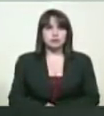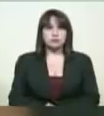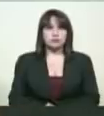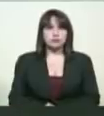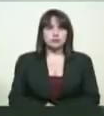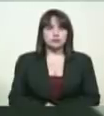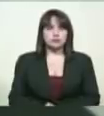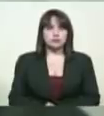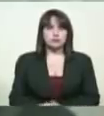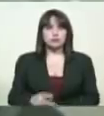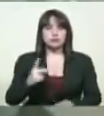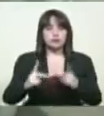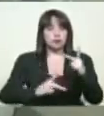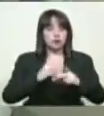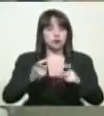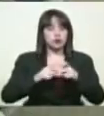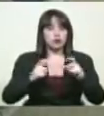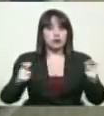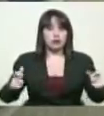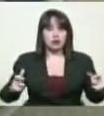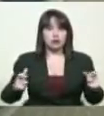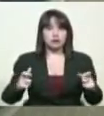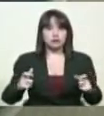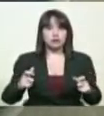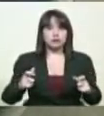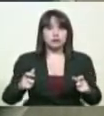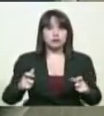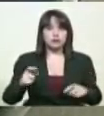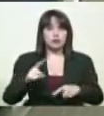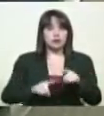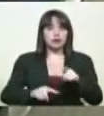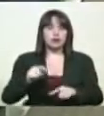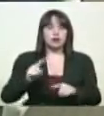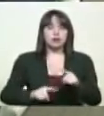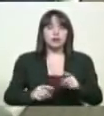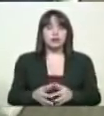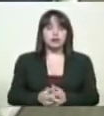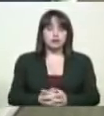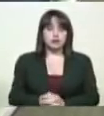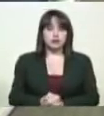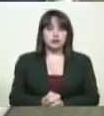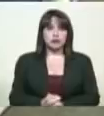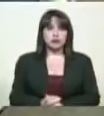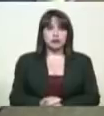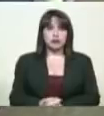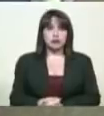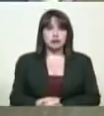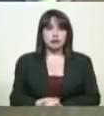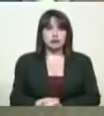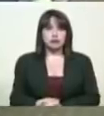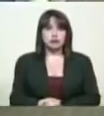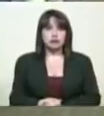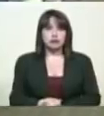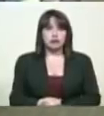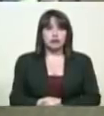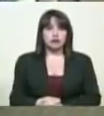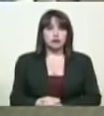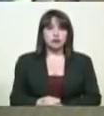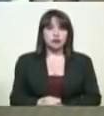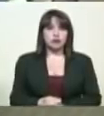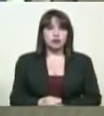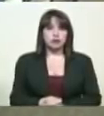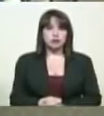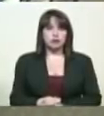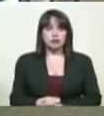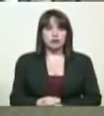la producción en general de los bienes y servicios para satisfacer